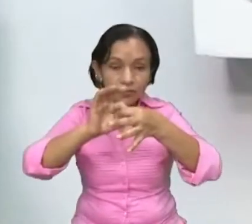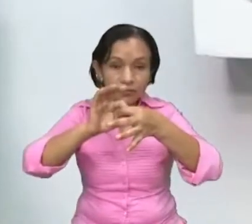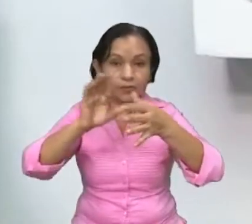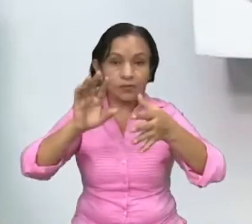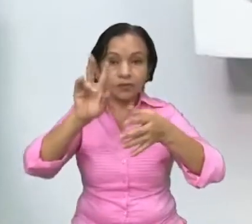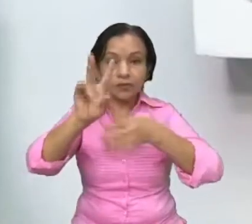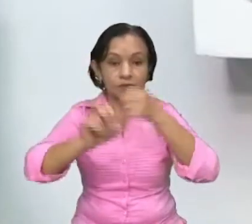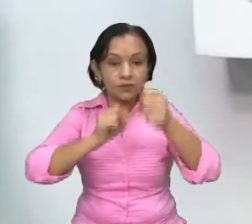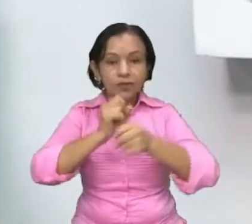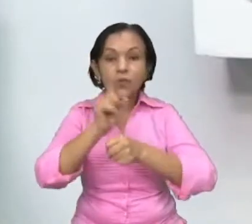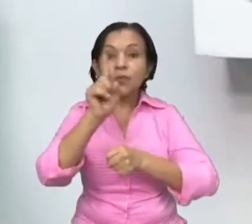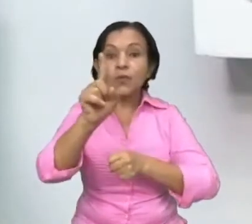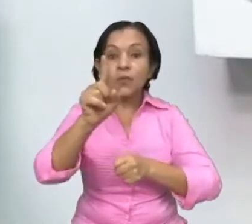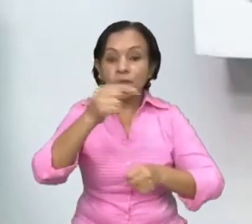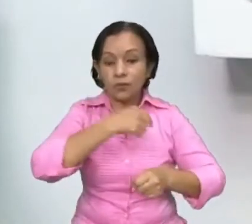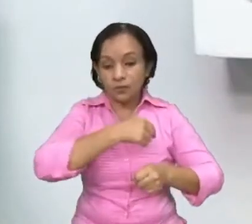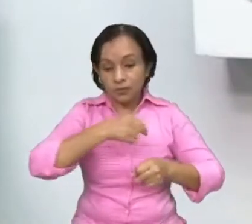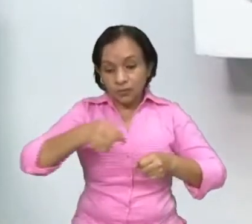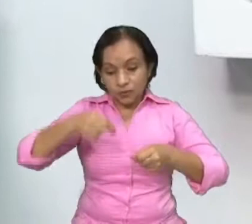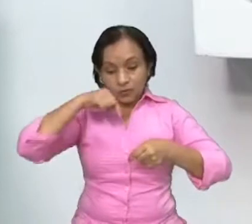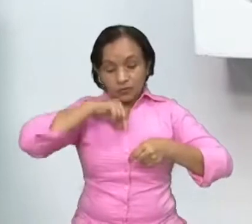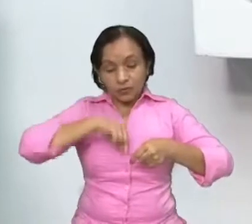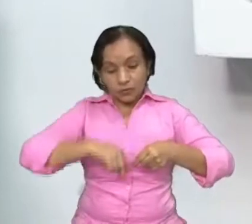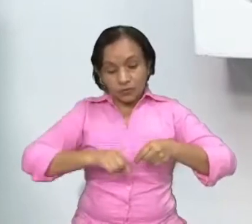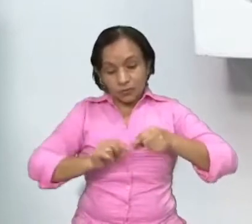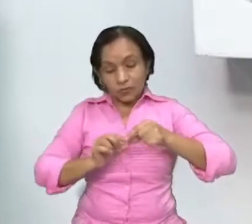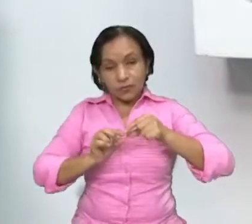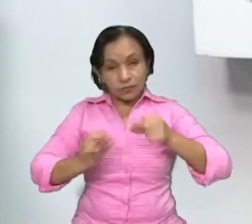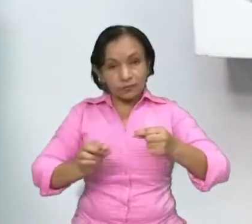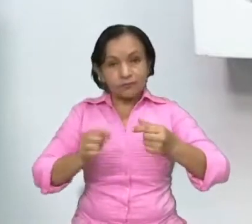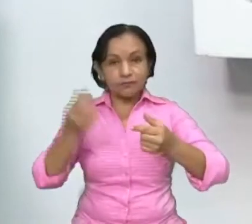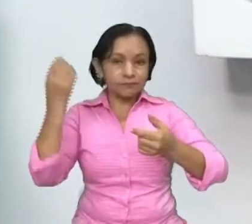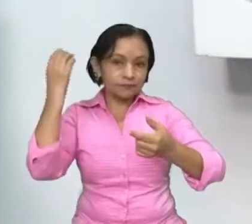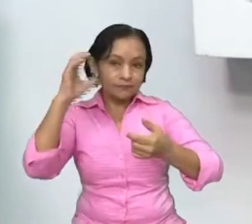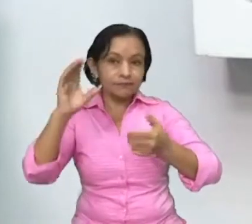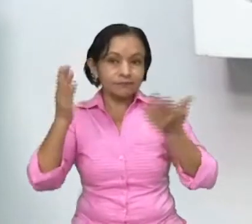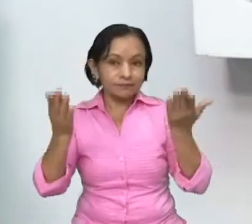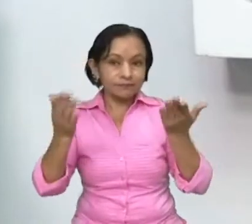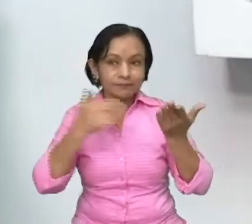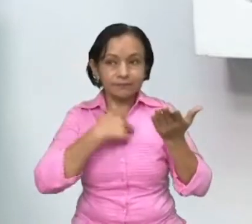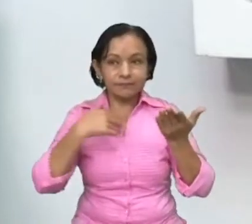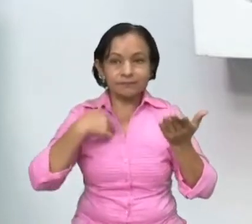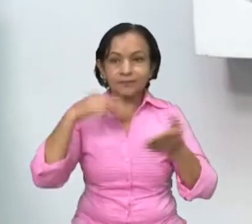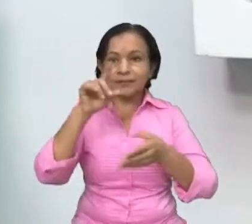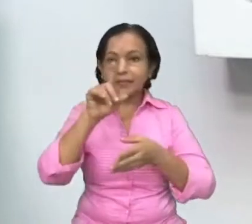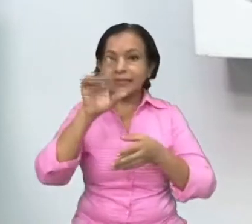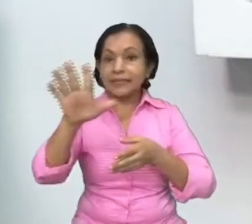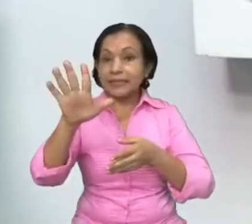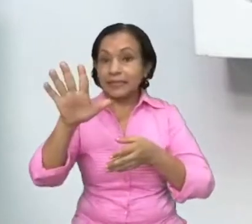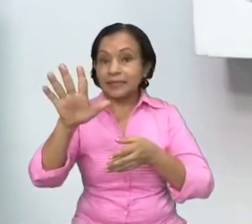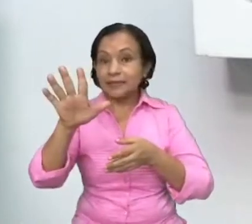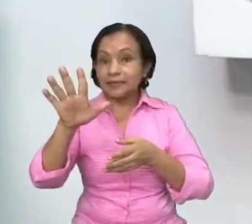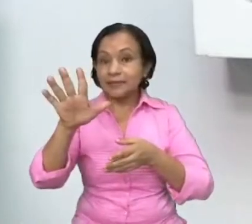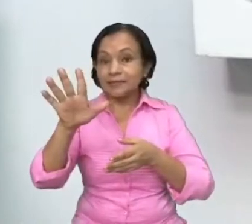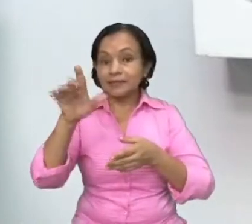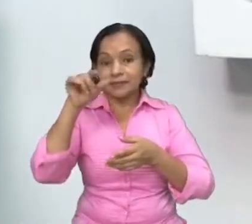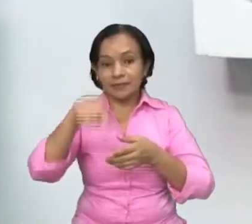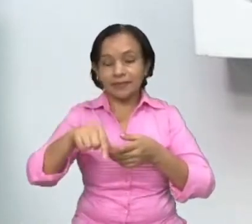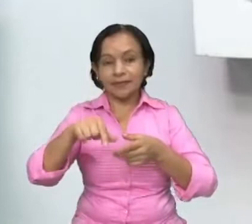en 2 años, lleva una cirugía de espina bífida intraútero. Por supuesto, privada. Nosotros tenemos 15 cirugías